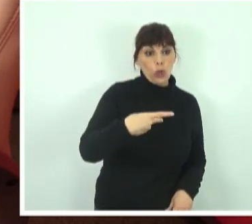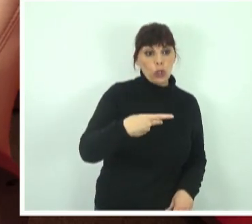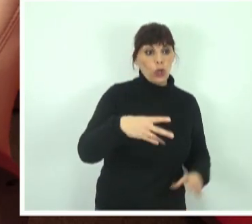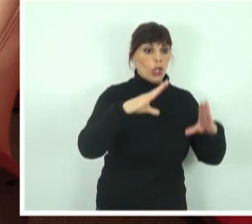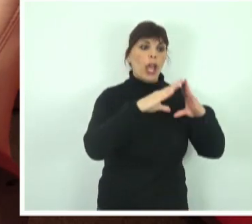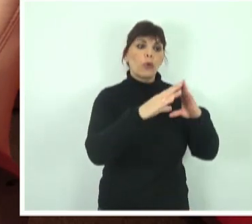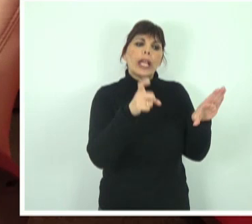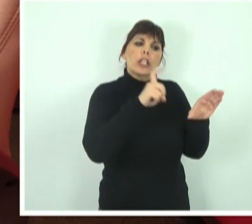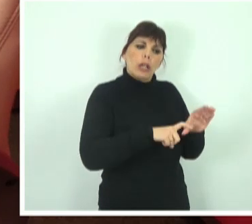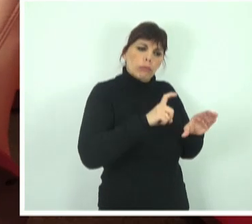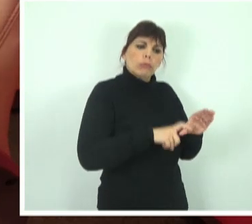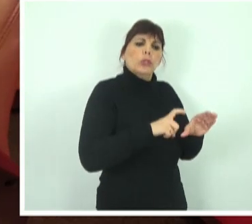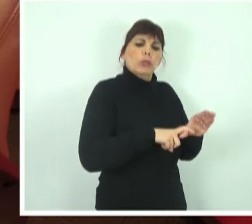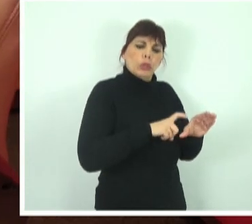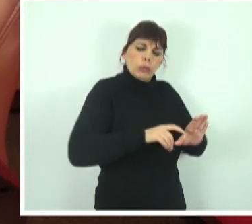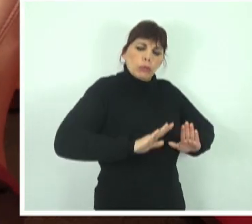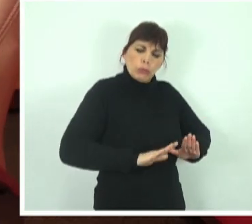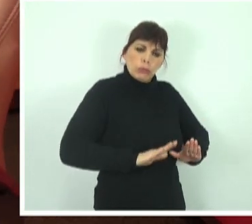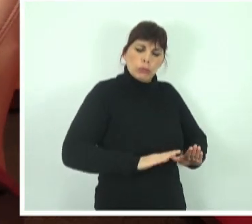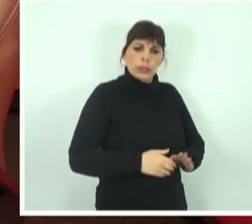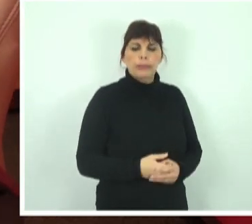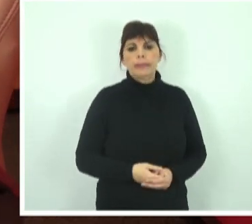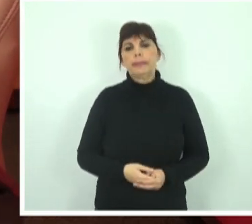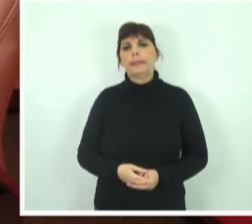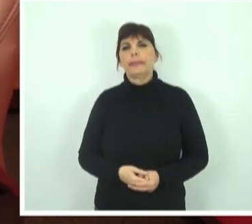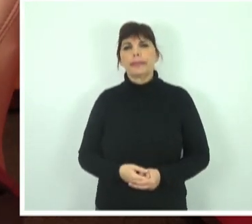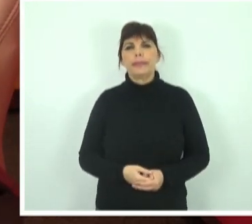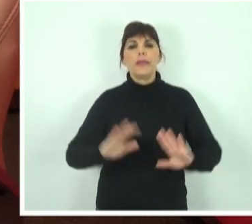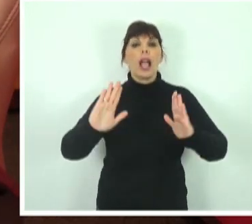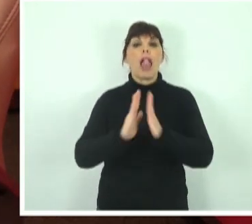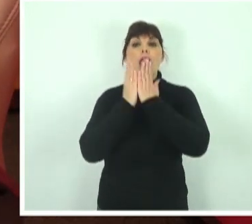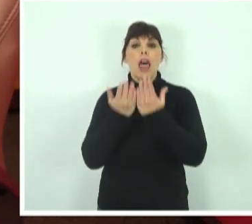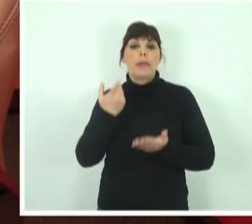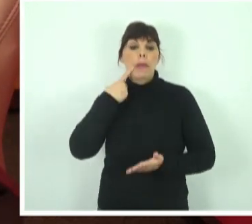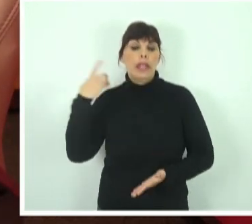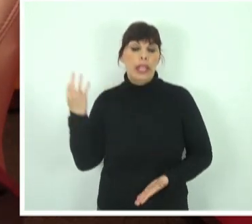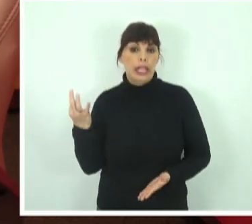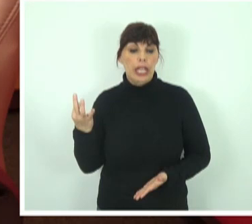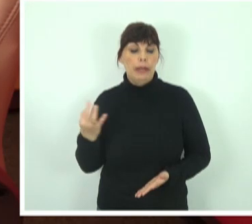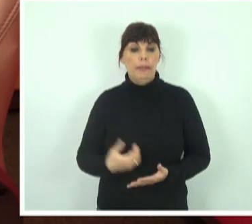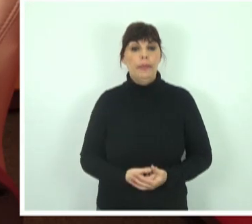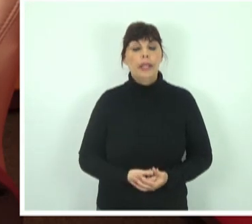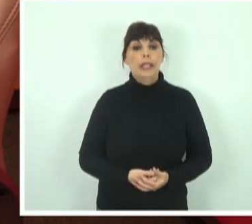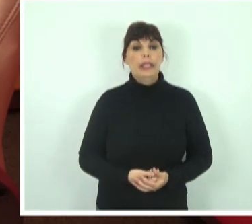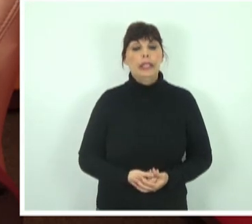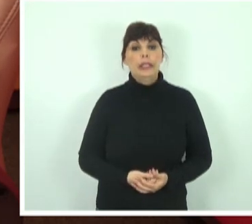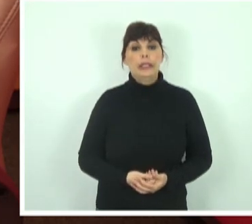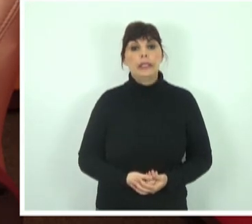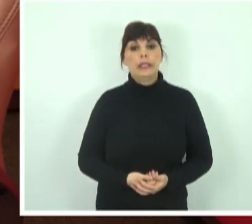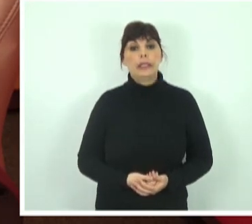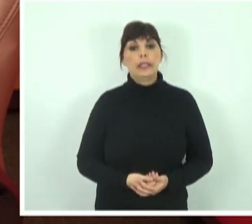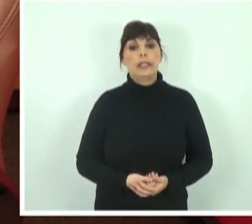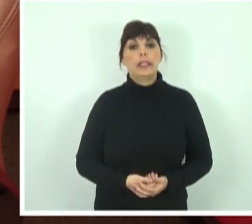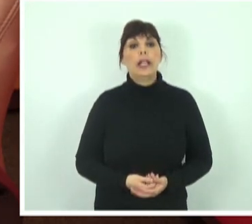92, versículo 12, 14, en la Nueva Biblia de las Américas lo traduce muy bien, que dice: